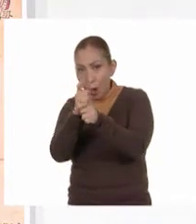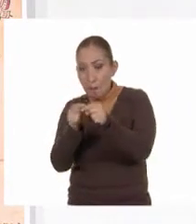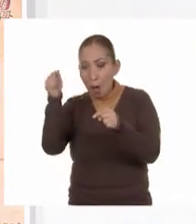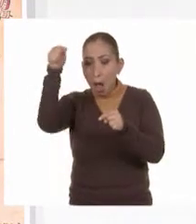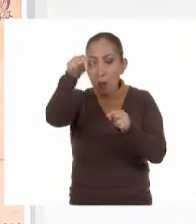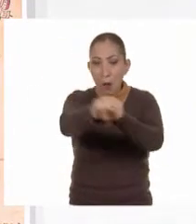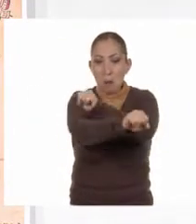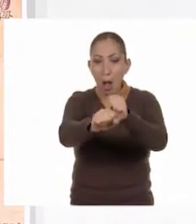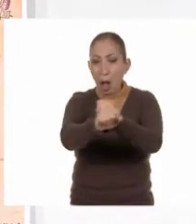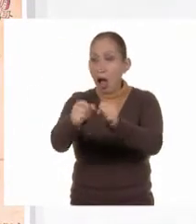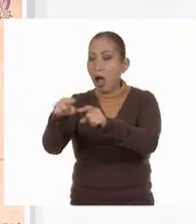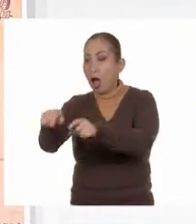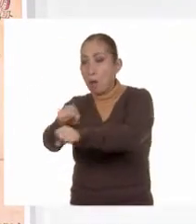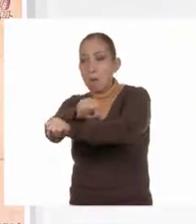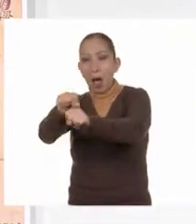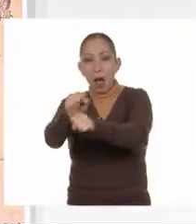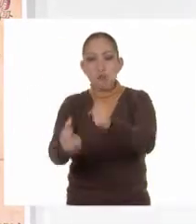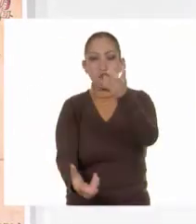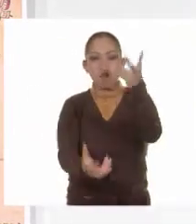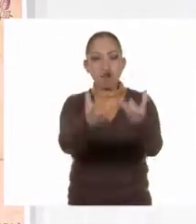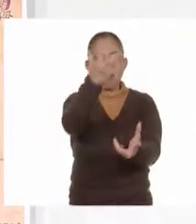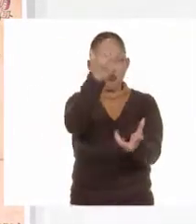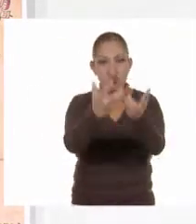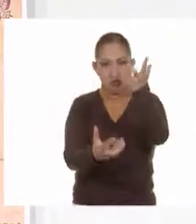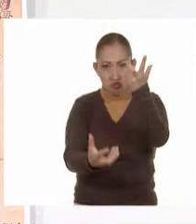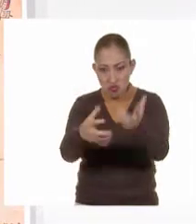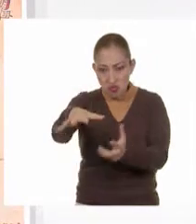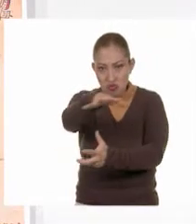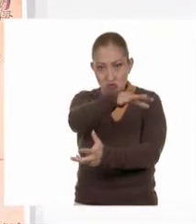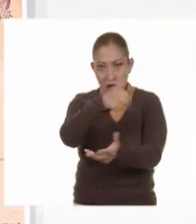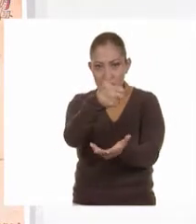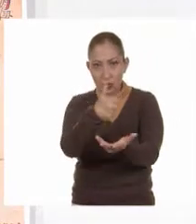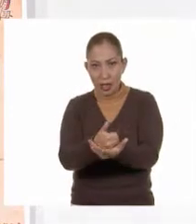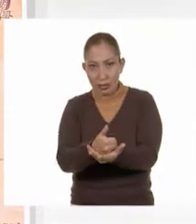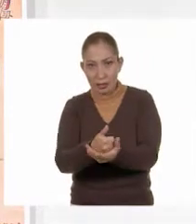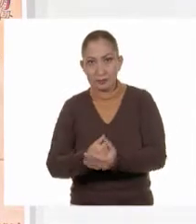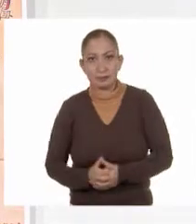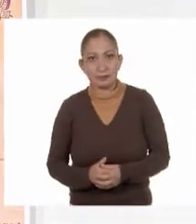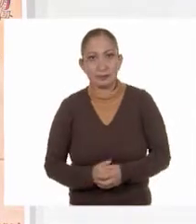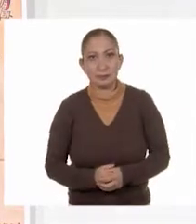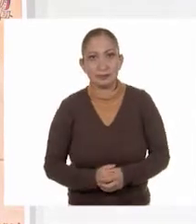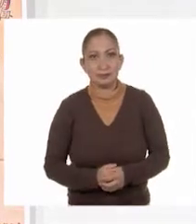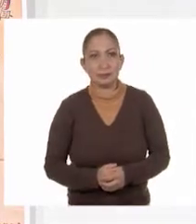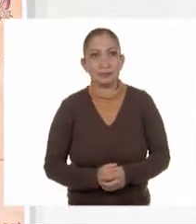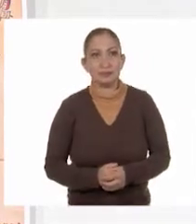cañones, provocando grandes incendios en la ciudad.